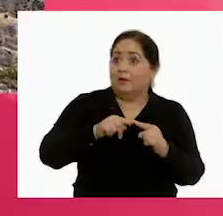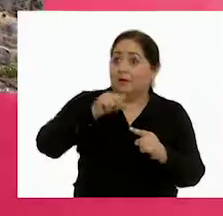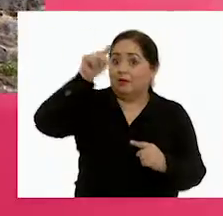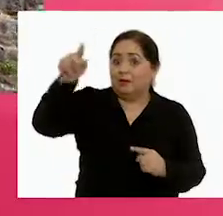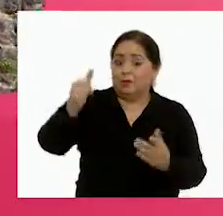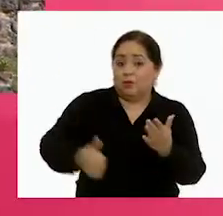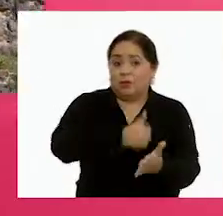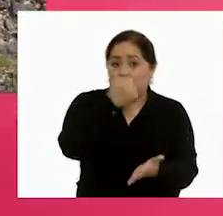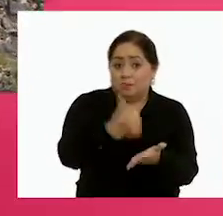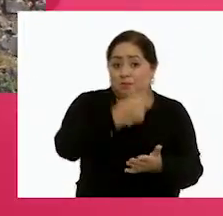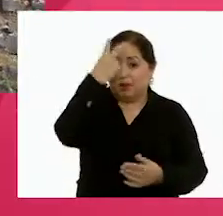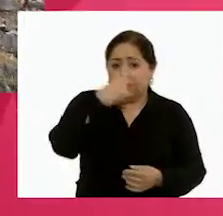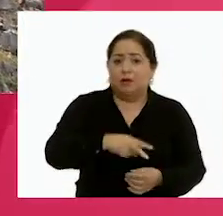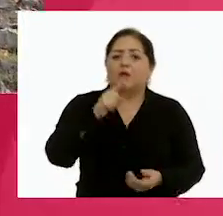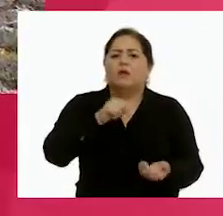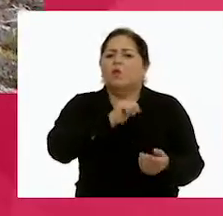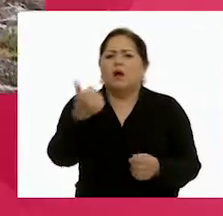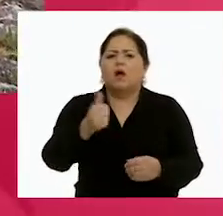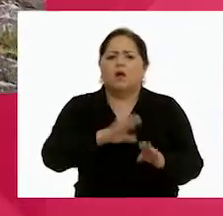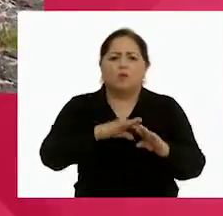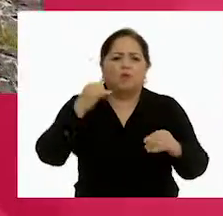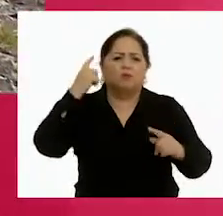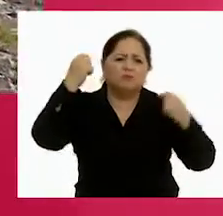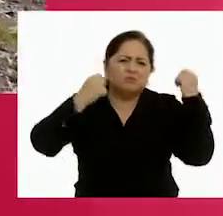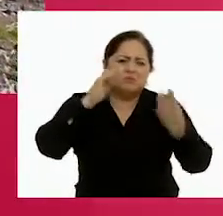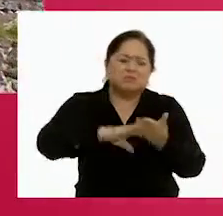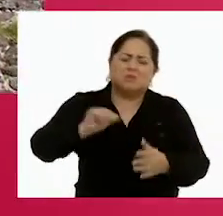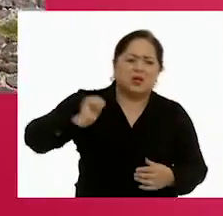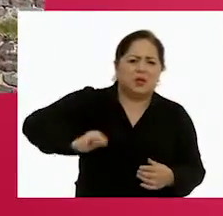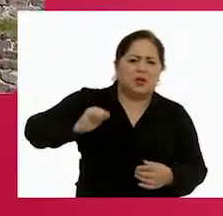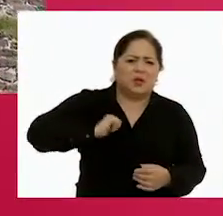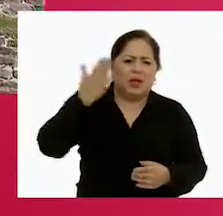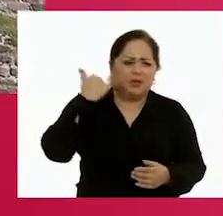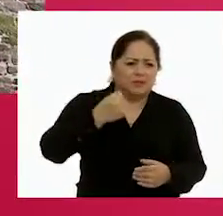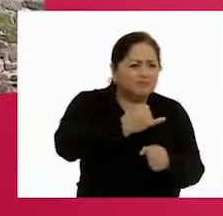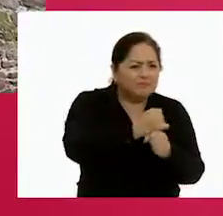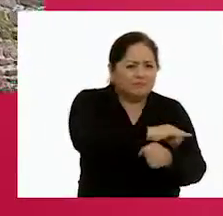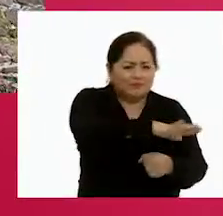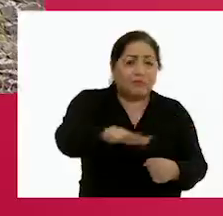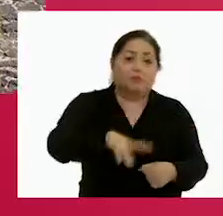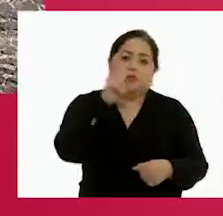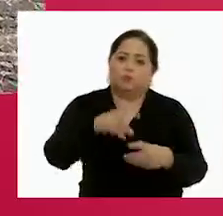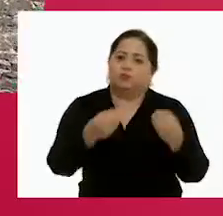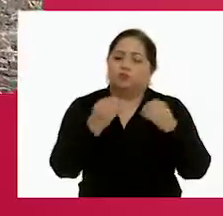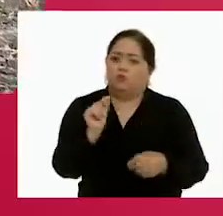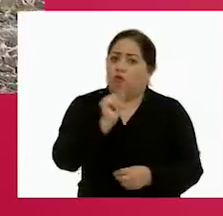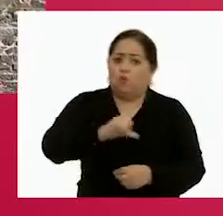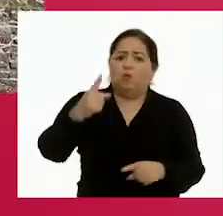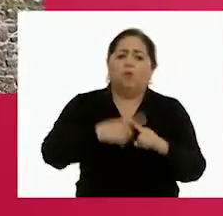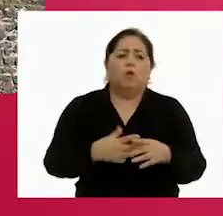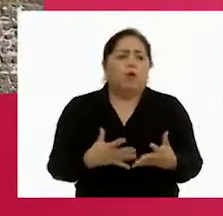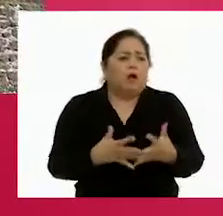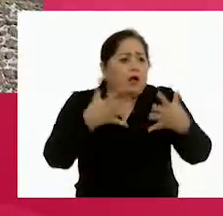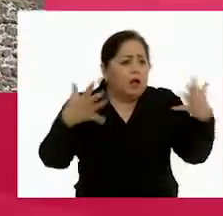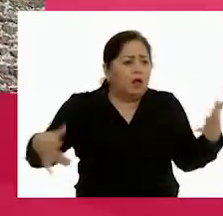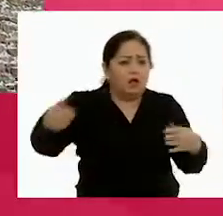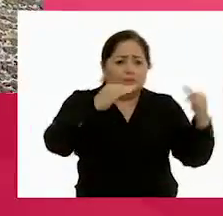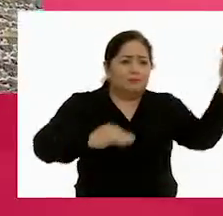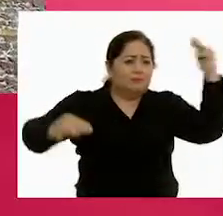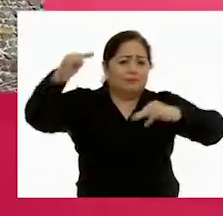Ciudad de México se encuentra uno de los sitios arqueológicos más antiguos que podemos visitar, bastante famoso por sus enormes atlantes de